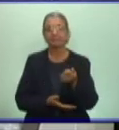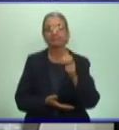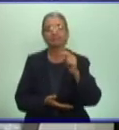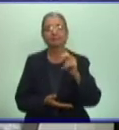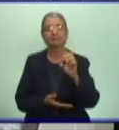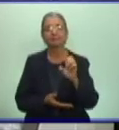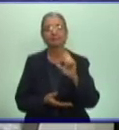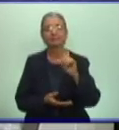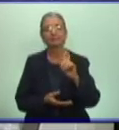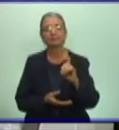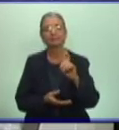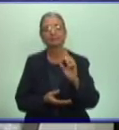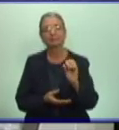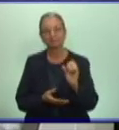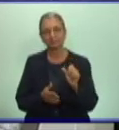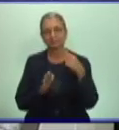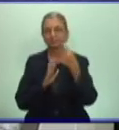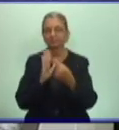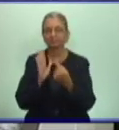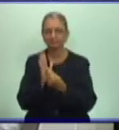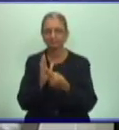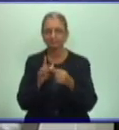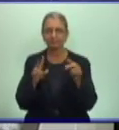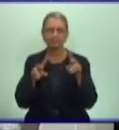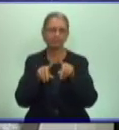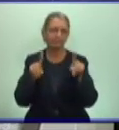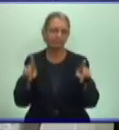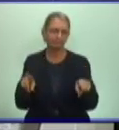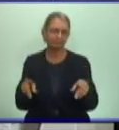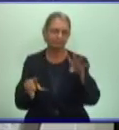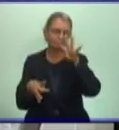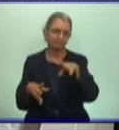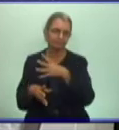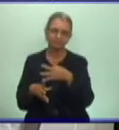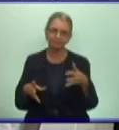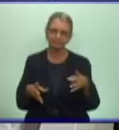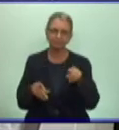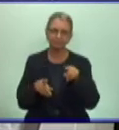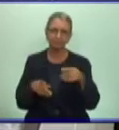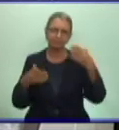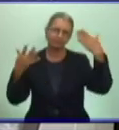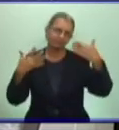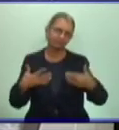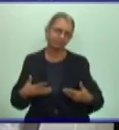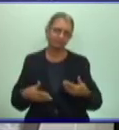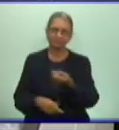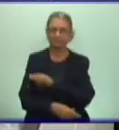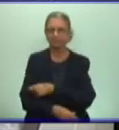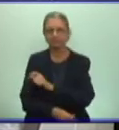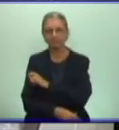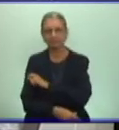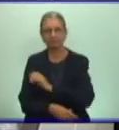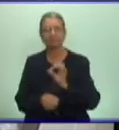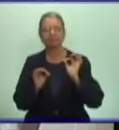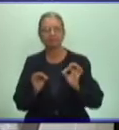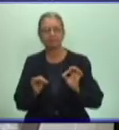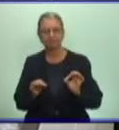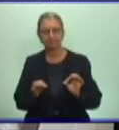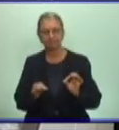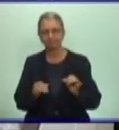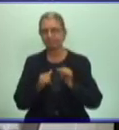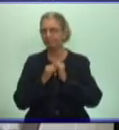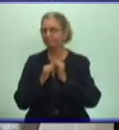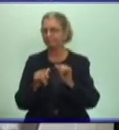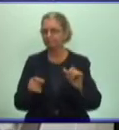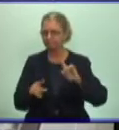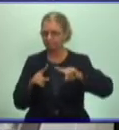ver con las ilustraciones, los esquemas. Este es un tema que tiene que ver mucho con la salud de nuestro pueblo. Por tanto, a diario se brindan muchísimas informaciones con todas las